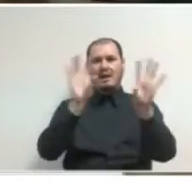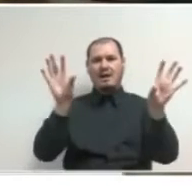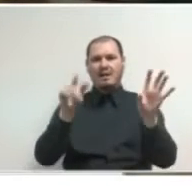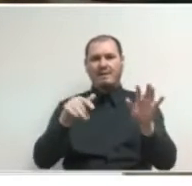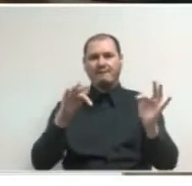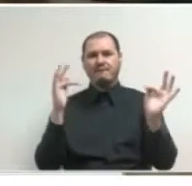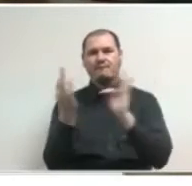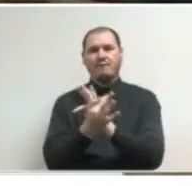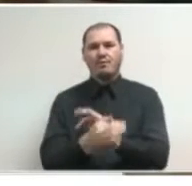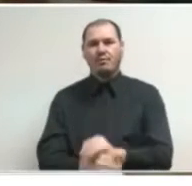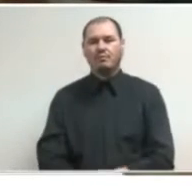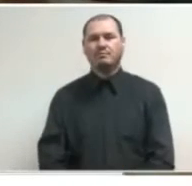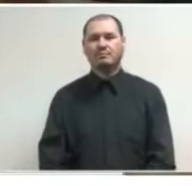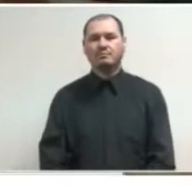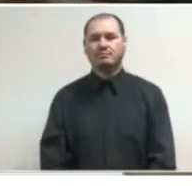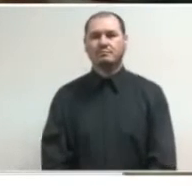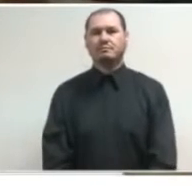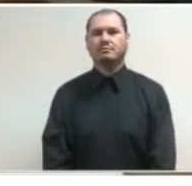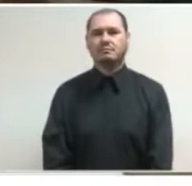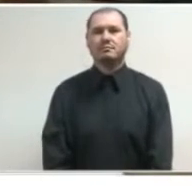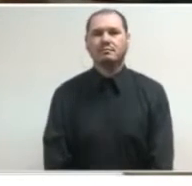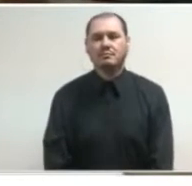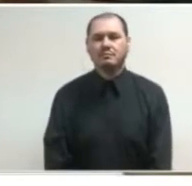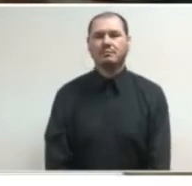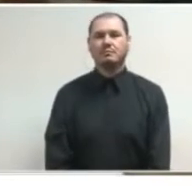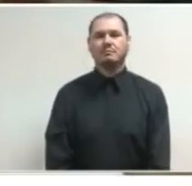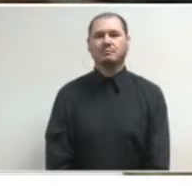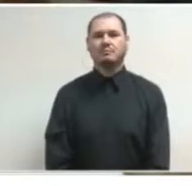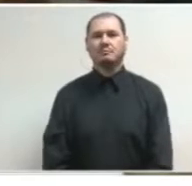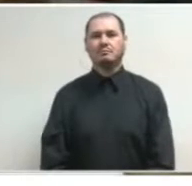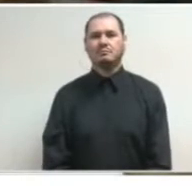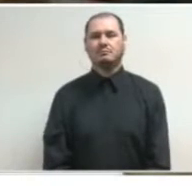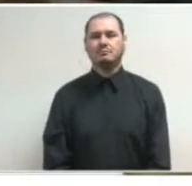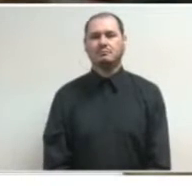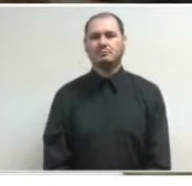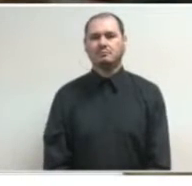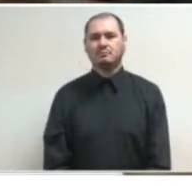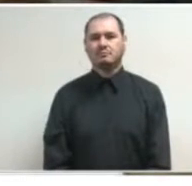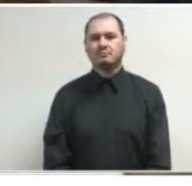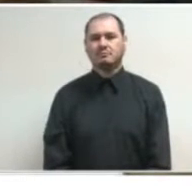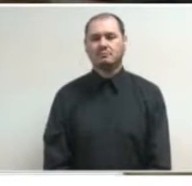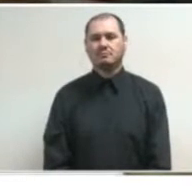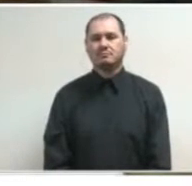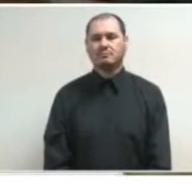mí. Muy por las aguas. Gracias, doctor Dicel, doctor Luis María